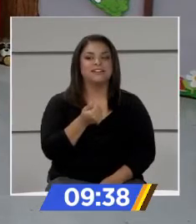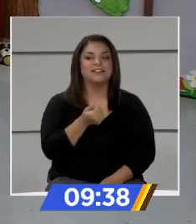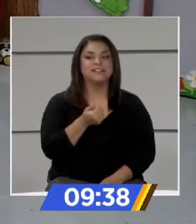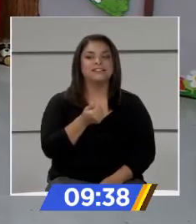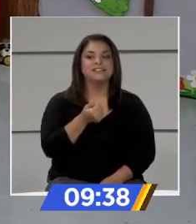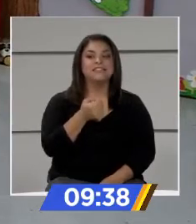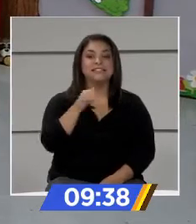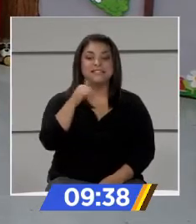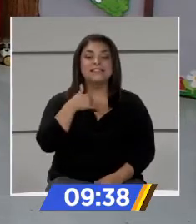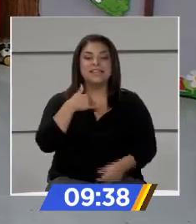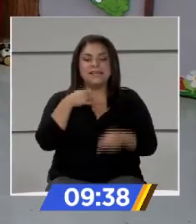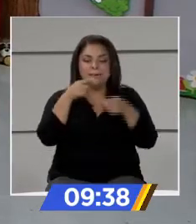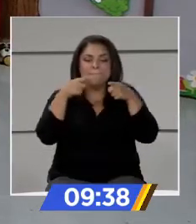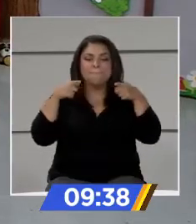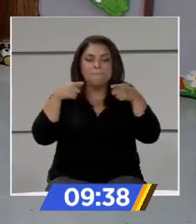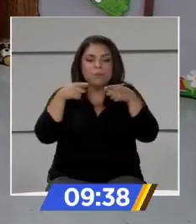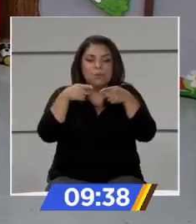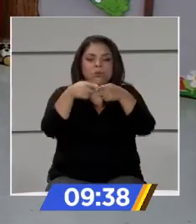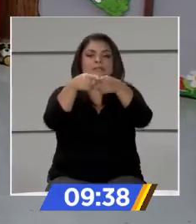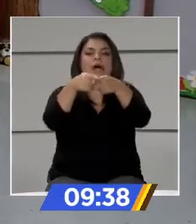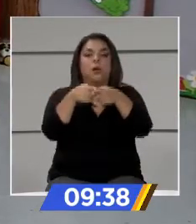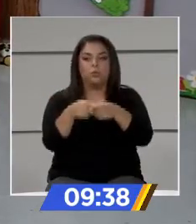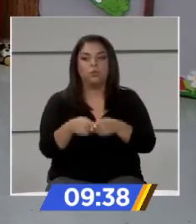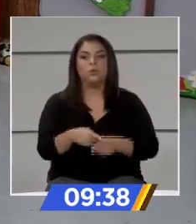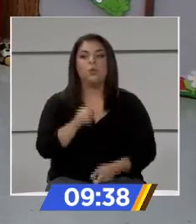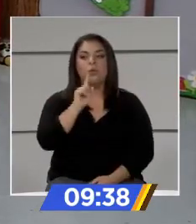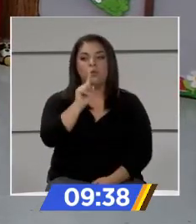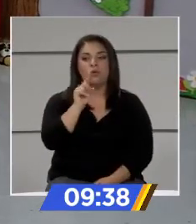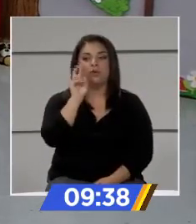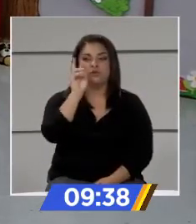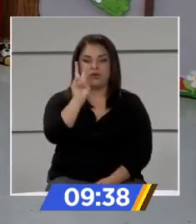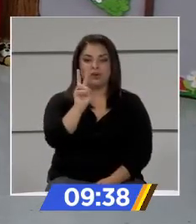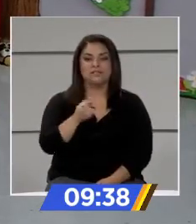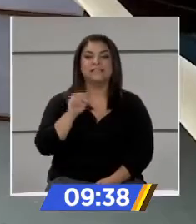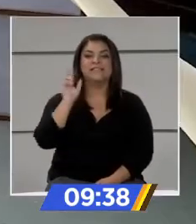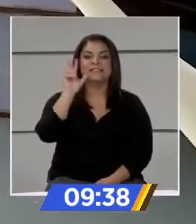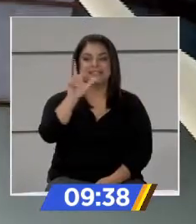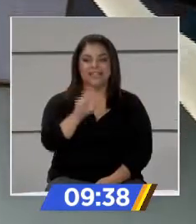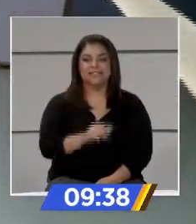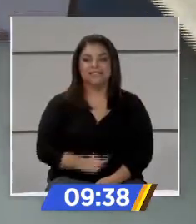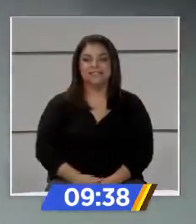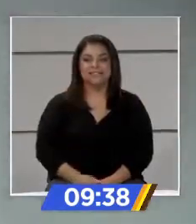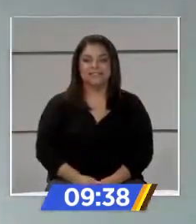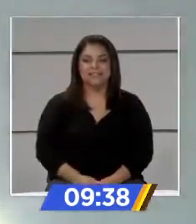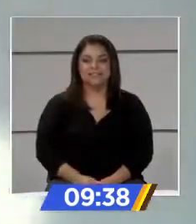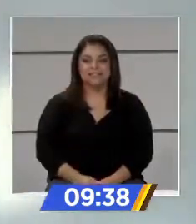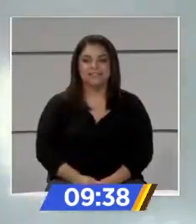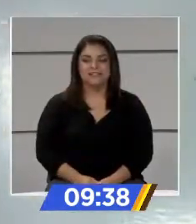muy puntiagudo. Vamos a ver. Uno, dos, 3.